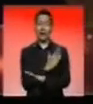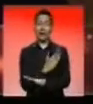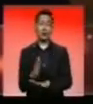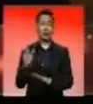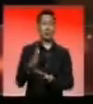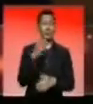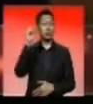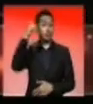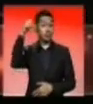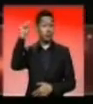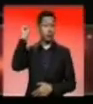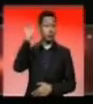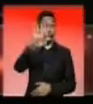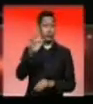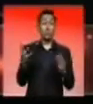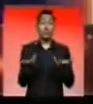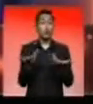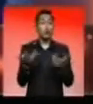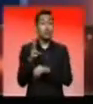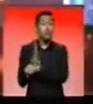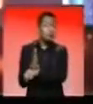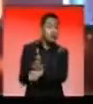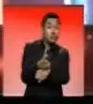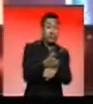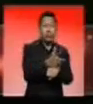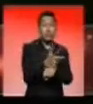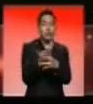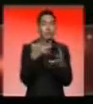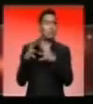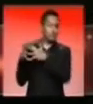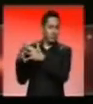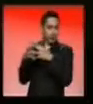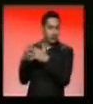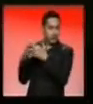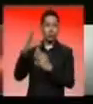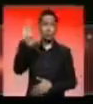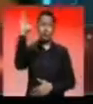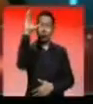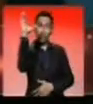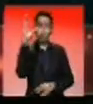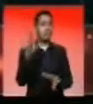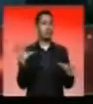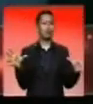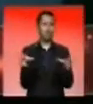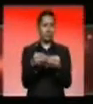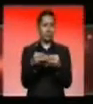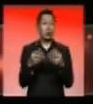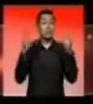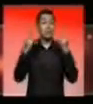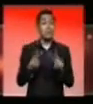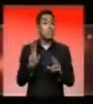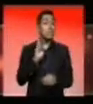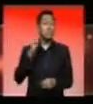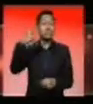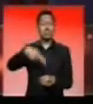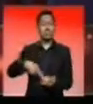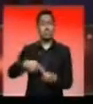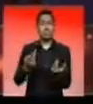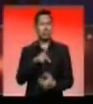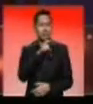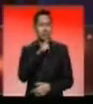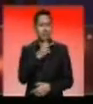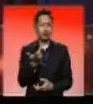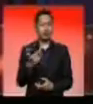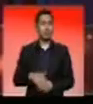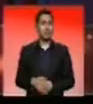El clip de Alguien Robó se grabó en diferentes locaciones de Estados Unidos y Colombia. Además, contó con la participación de las concursantes